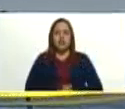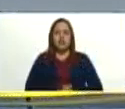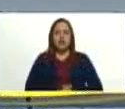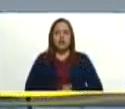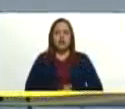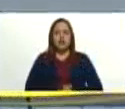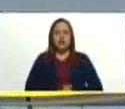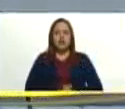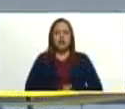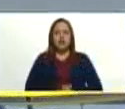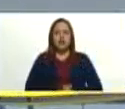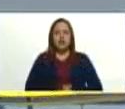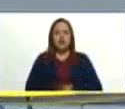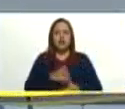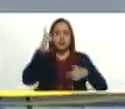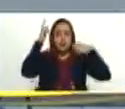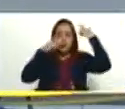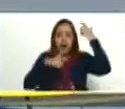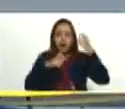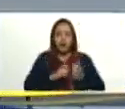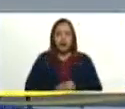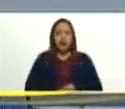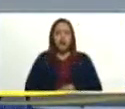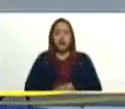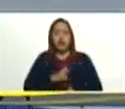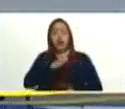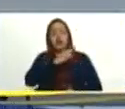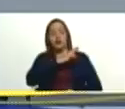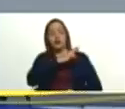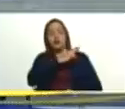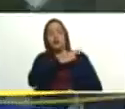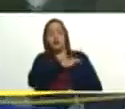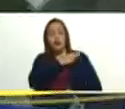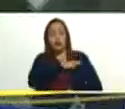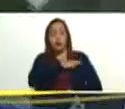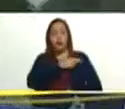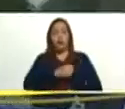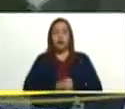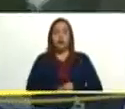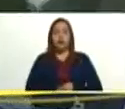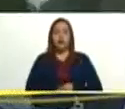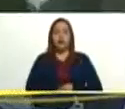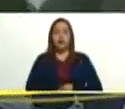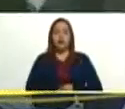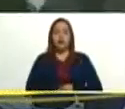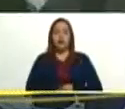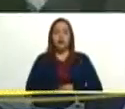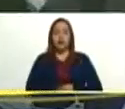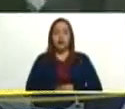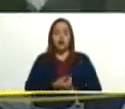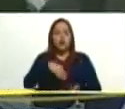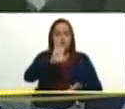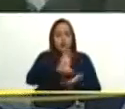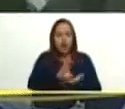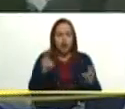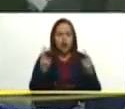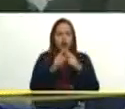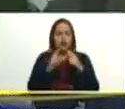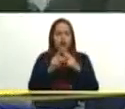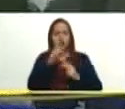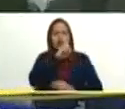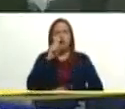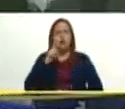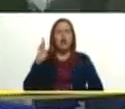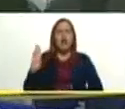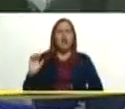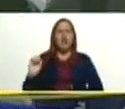including Chávez, in northeastern Brazil at Bahia. En una ciudad conocida, la de Bahía. It's just a matter